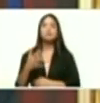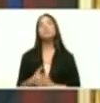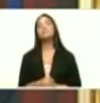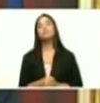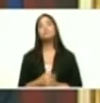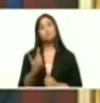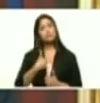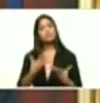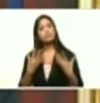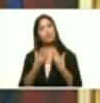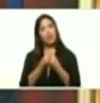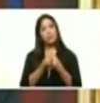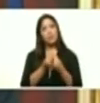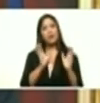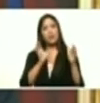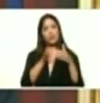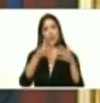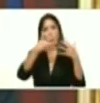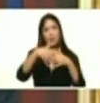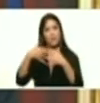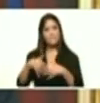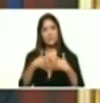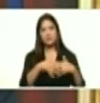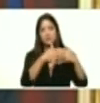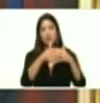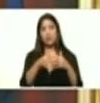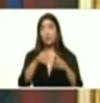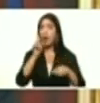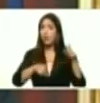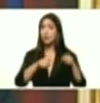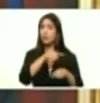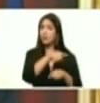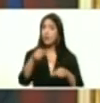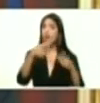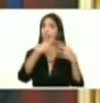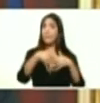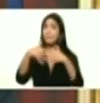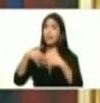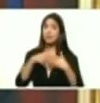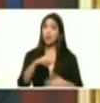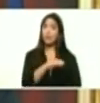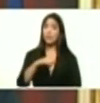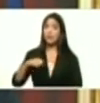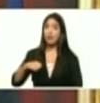cuando me reuní, con los exportadores, varios de ellos, empresarios privados,